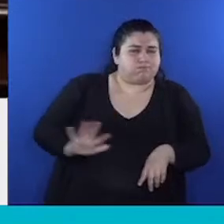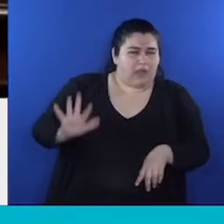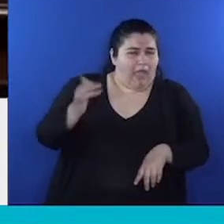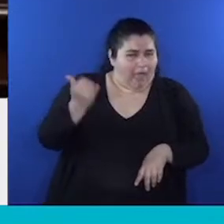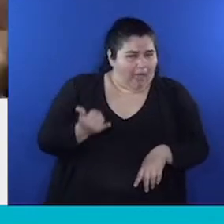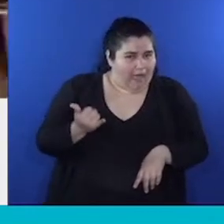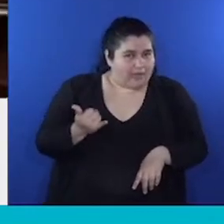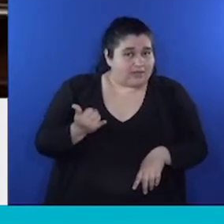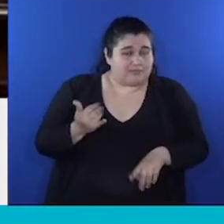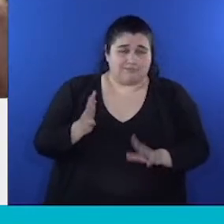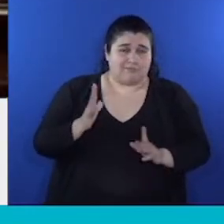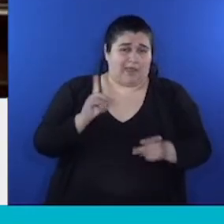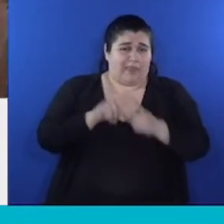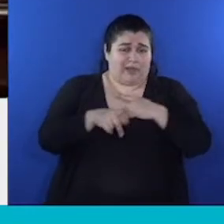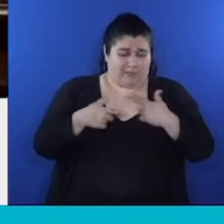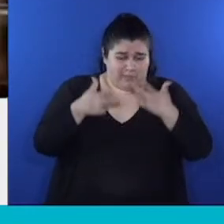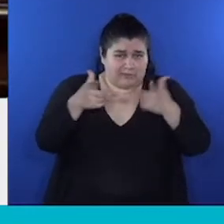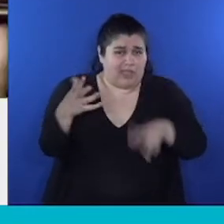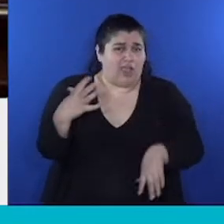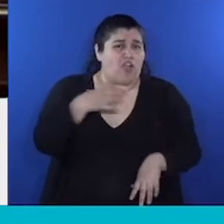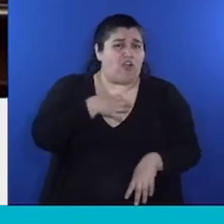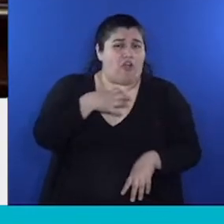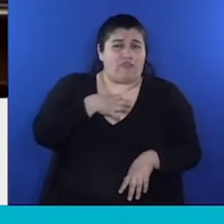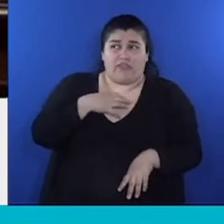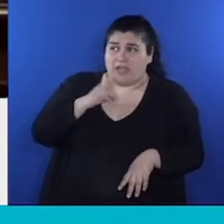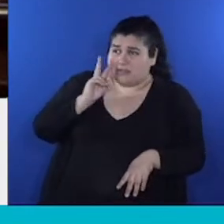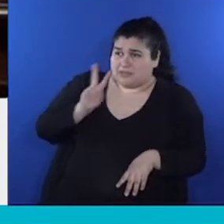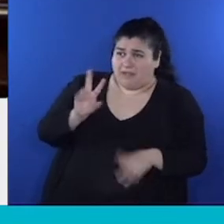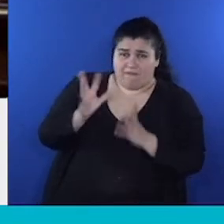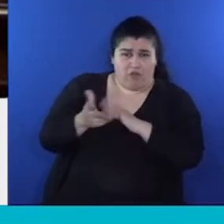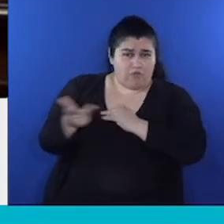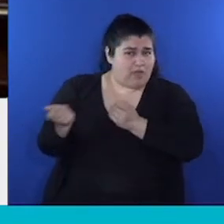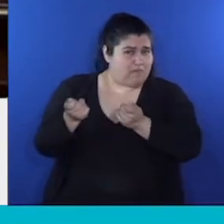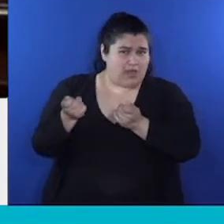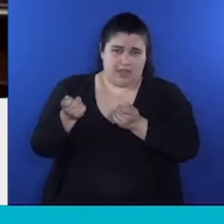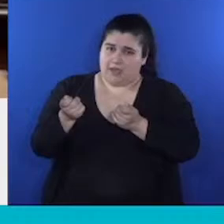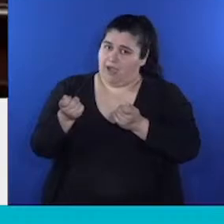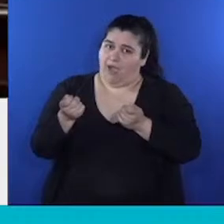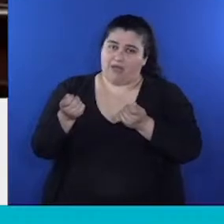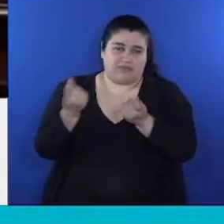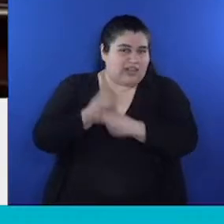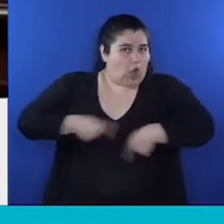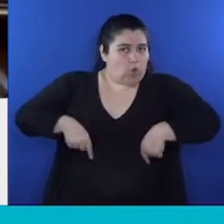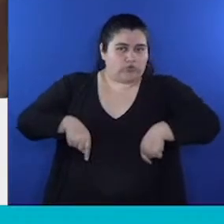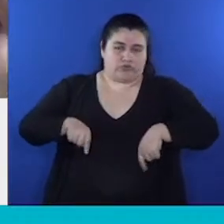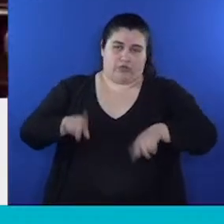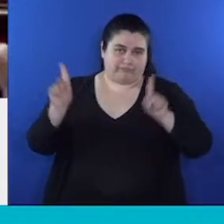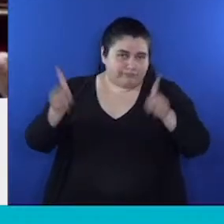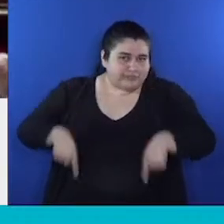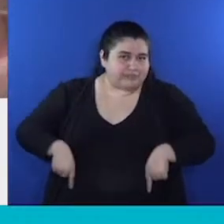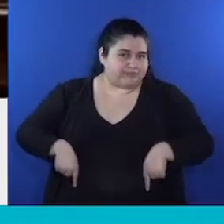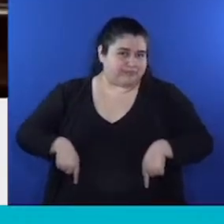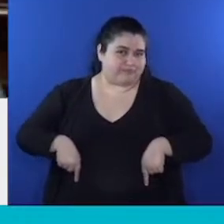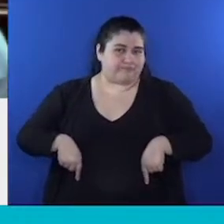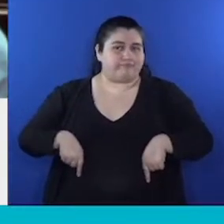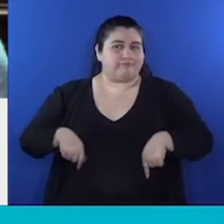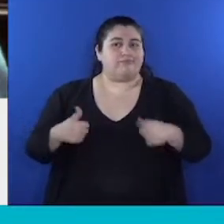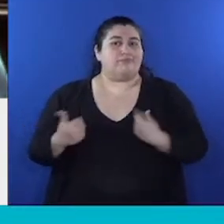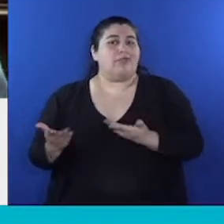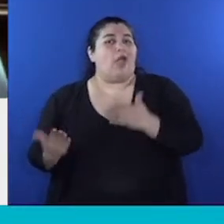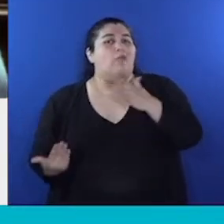no confiamos en el criterio que tiene para administrar los recursos de la provincia de Buenos Aires. Creemos que no privilegia a IOMA y